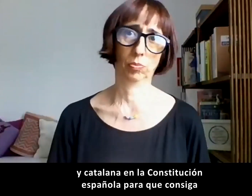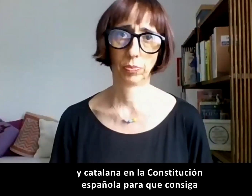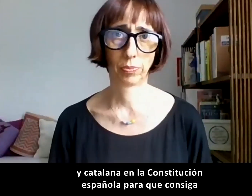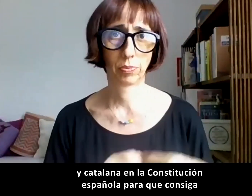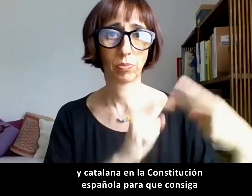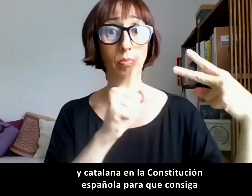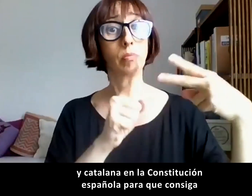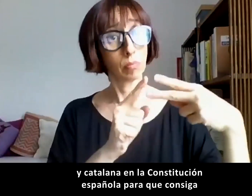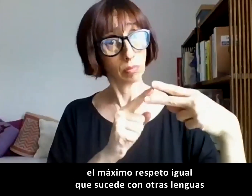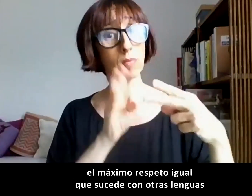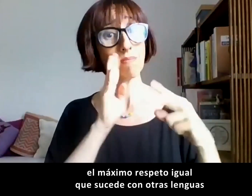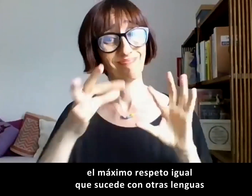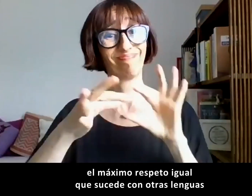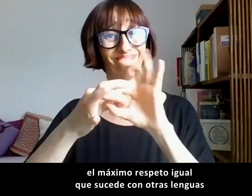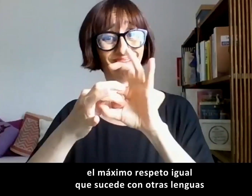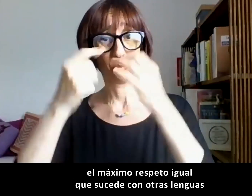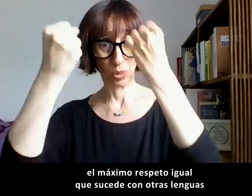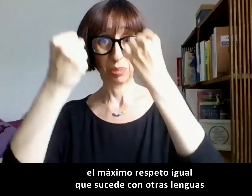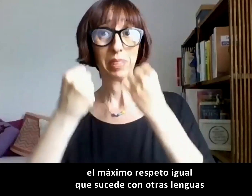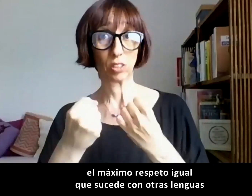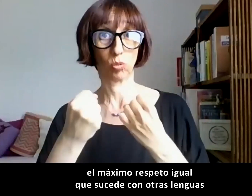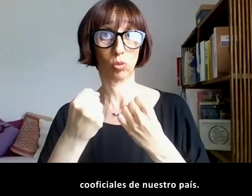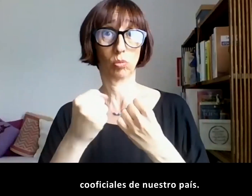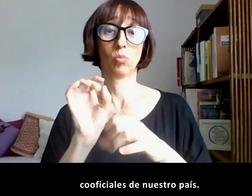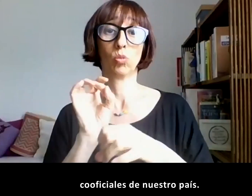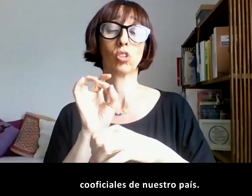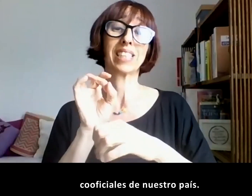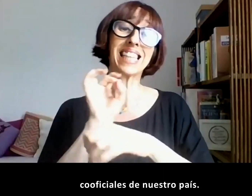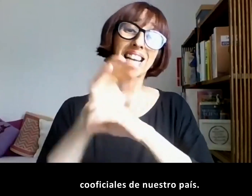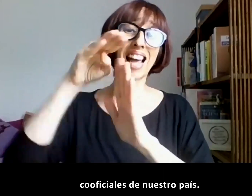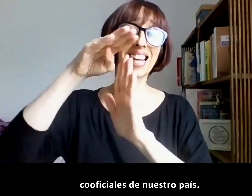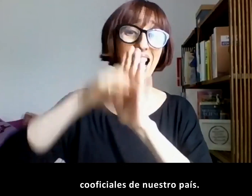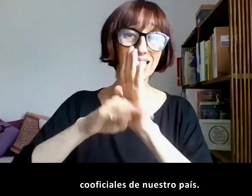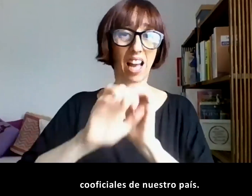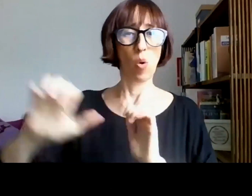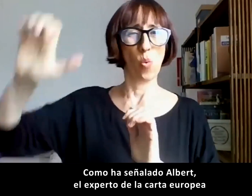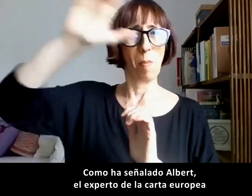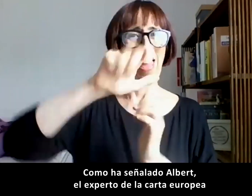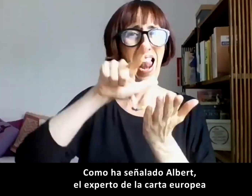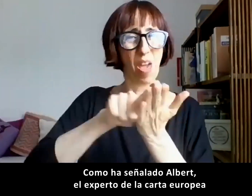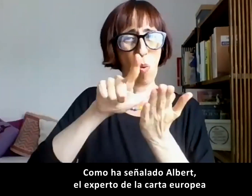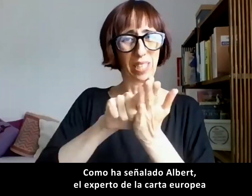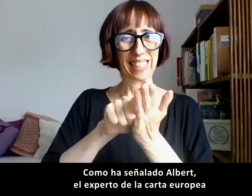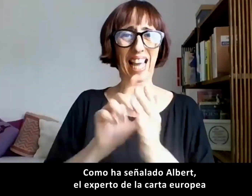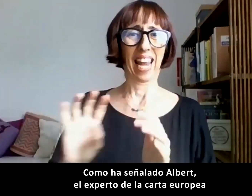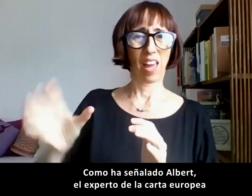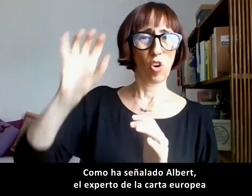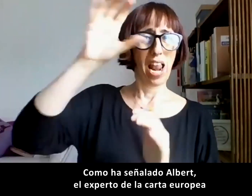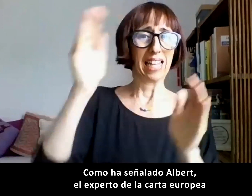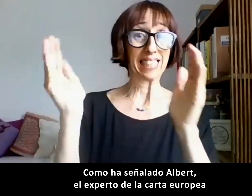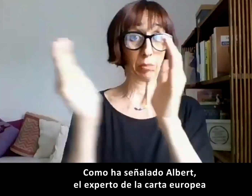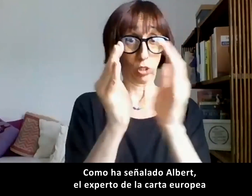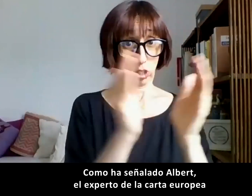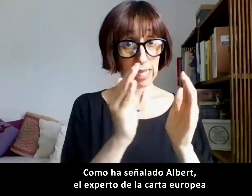el máximo respeto, igual que ya sucede con otras lenguas oficiales de nuestro país. Como ha señalado Albert, el experto de